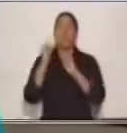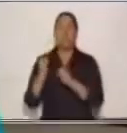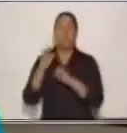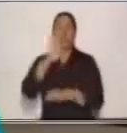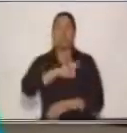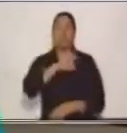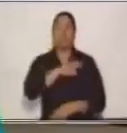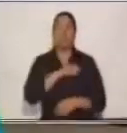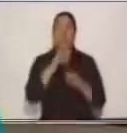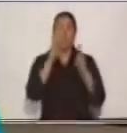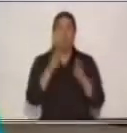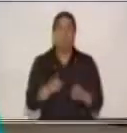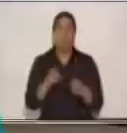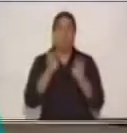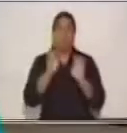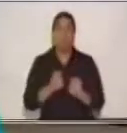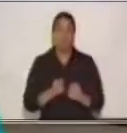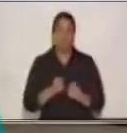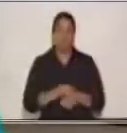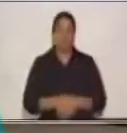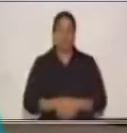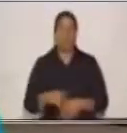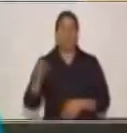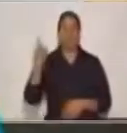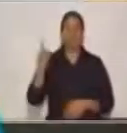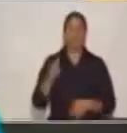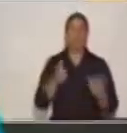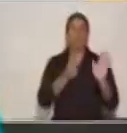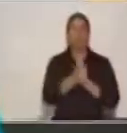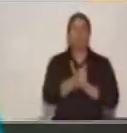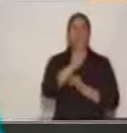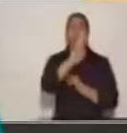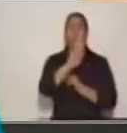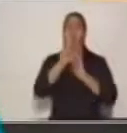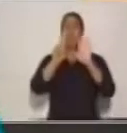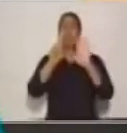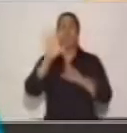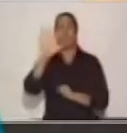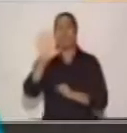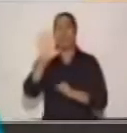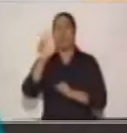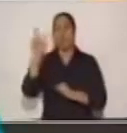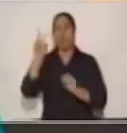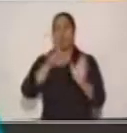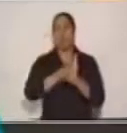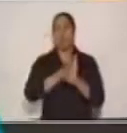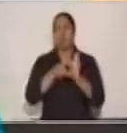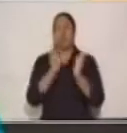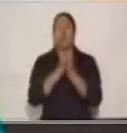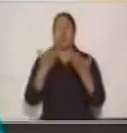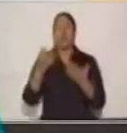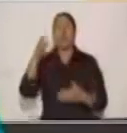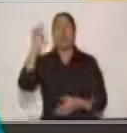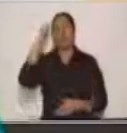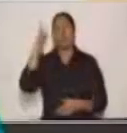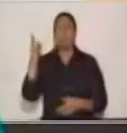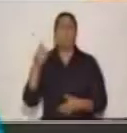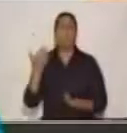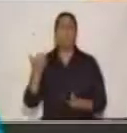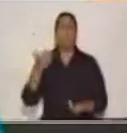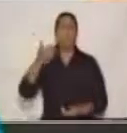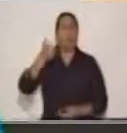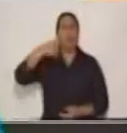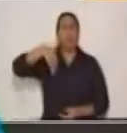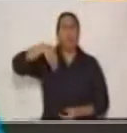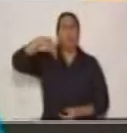En el artículo 265 de la Constitución encontramos el amparo. ¿Y qué es el amparo? El amparo es una